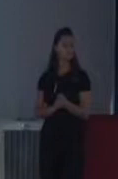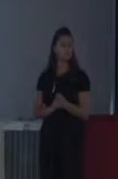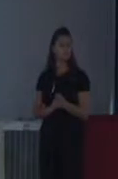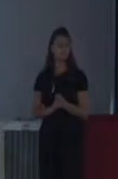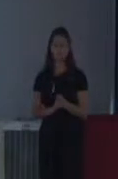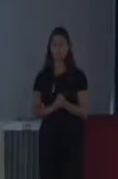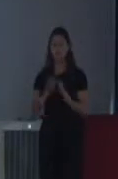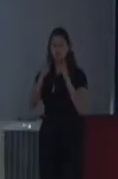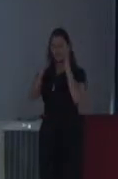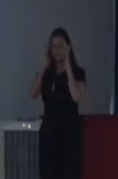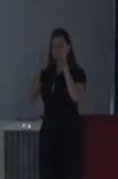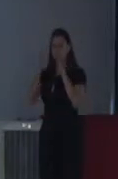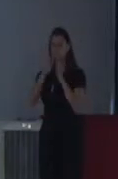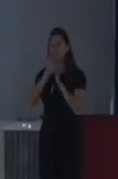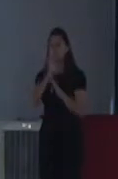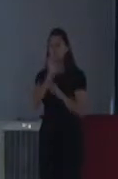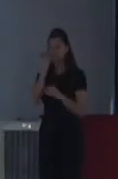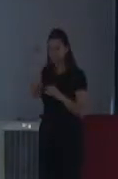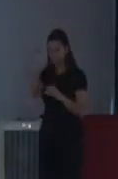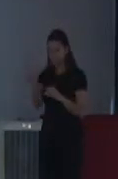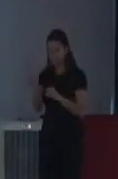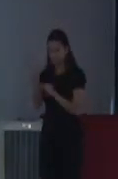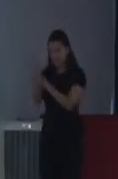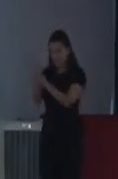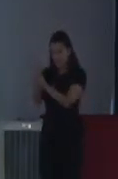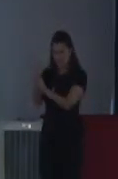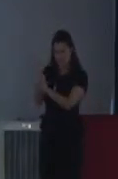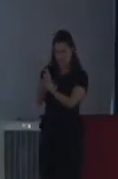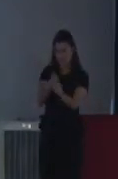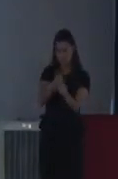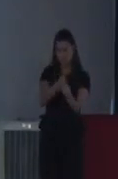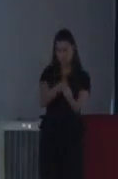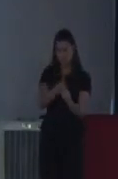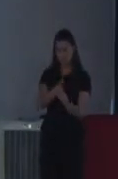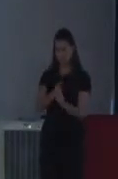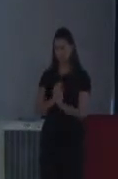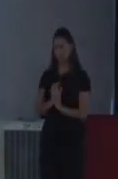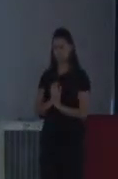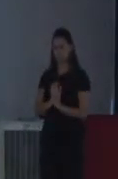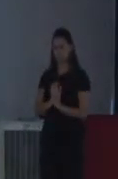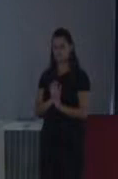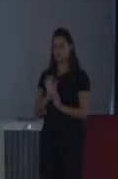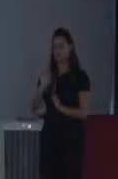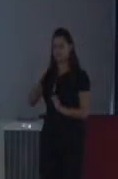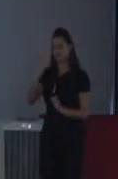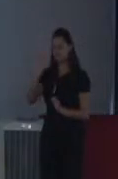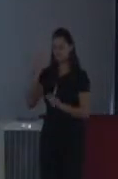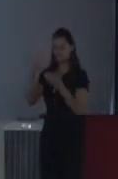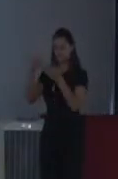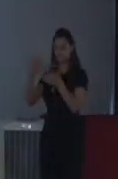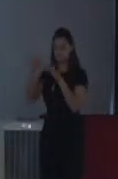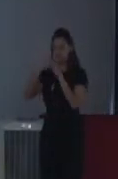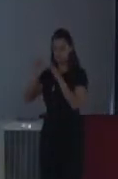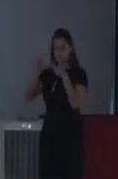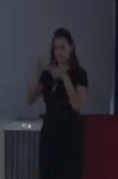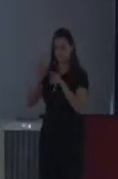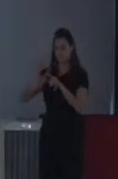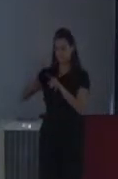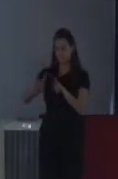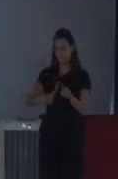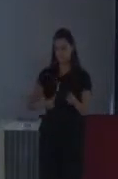para cada una de las personas que se encuentran con sus diferentes formas de